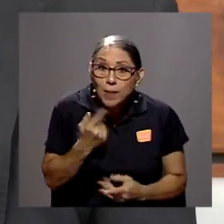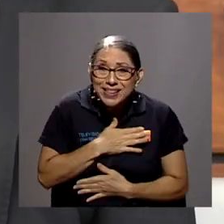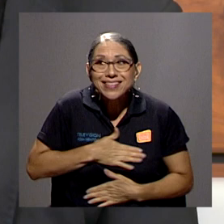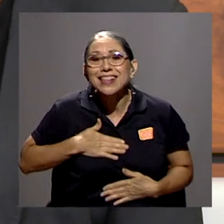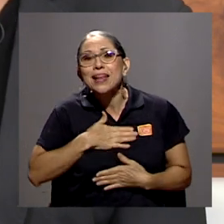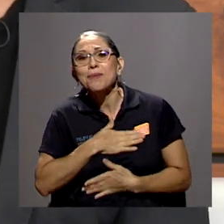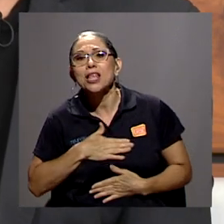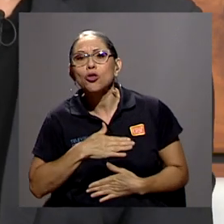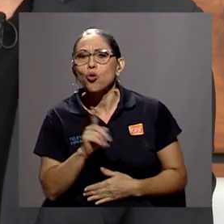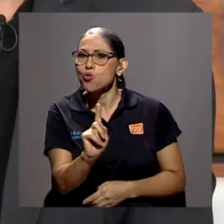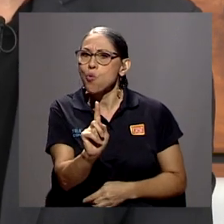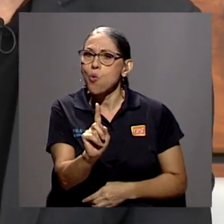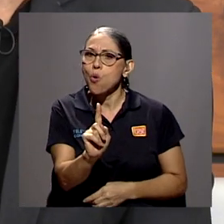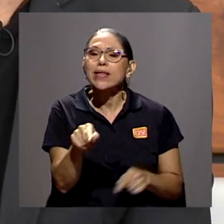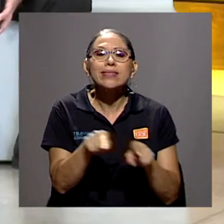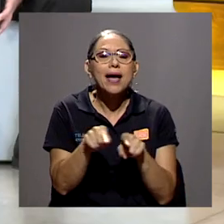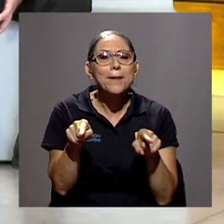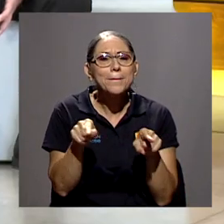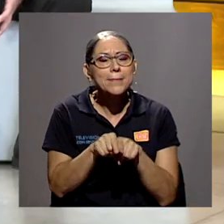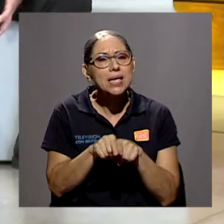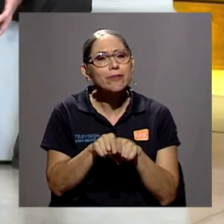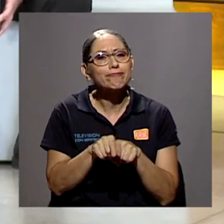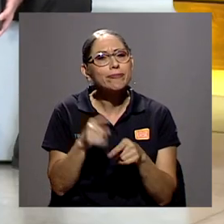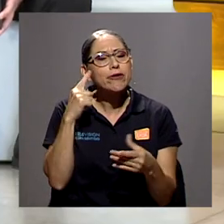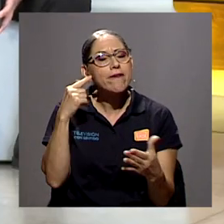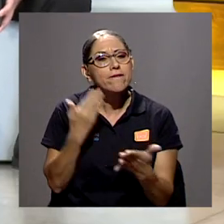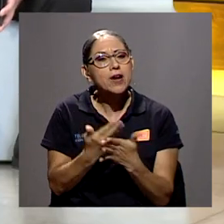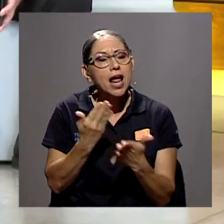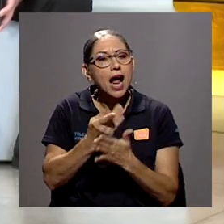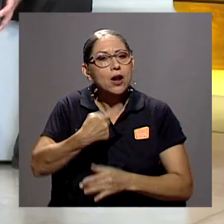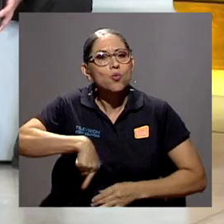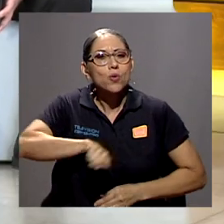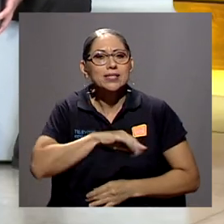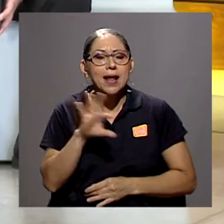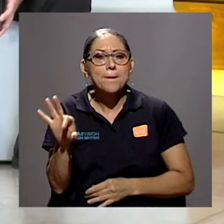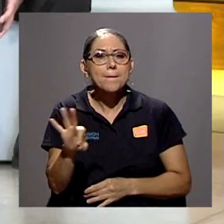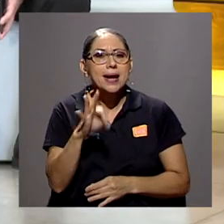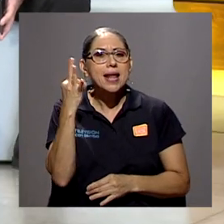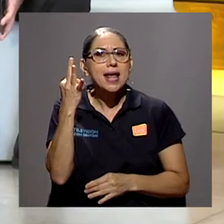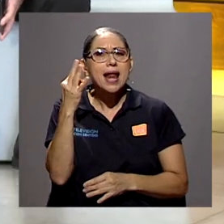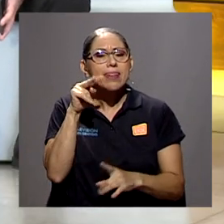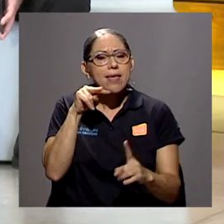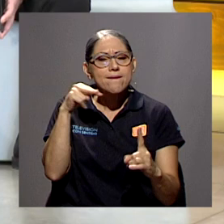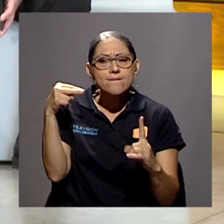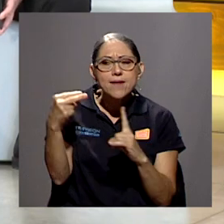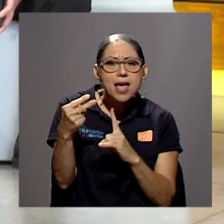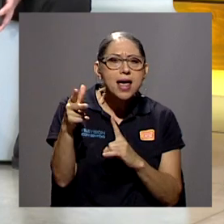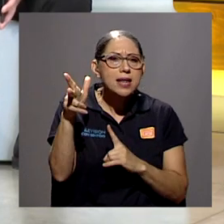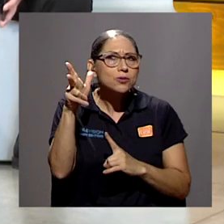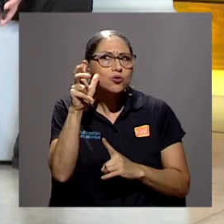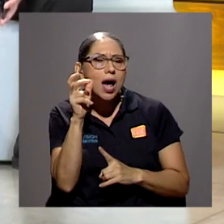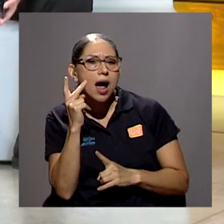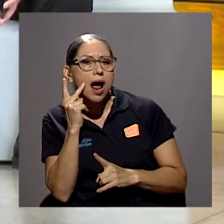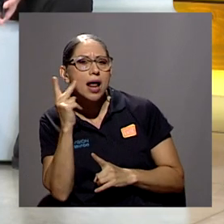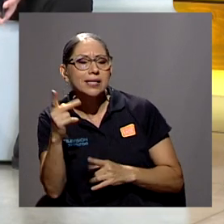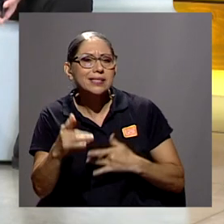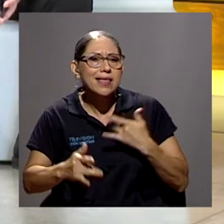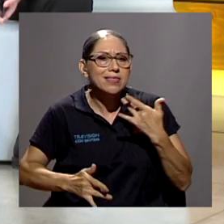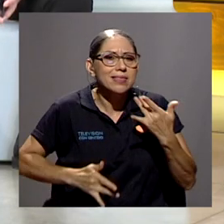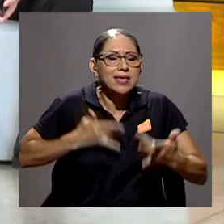también es una refleja en nuestra moda nuestra manera de ver de escuchar de ver de sentir